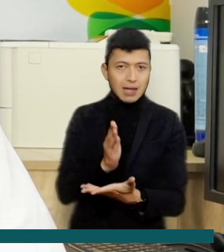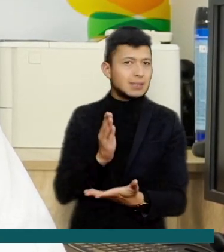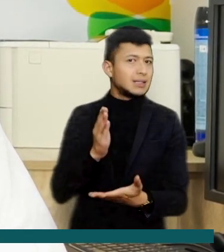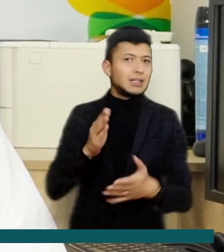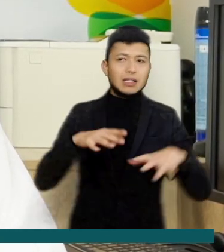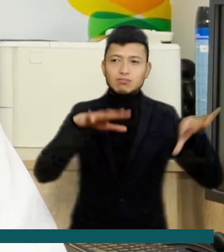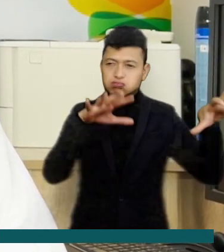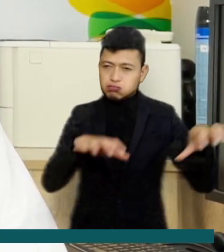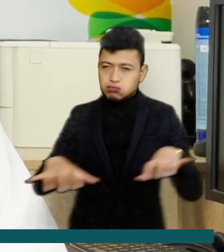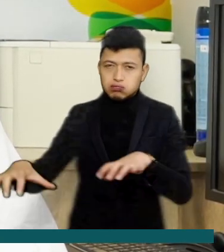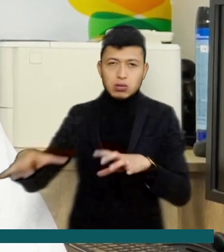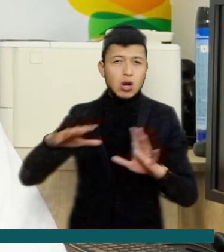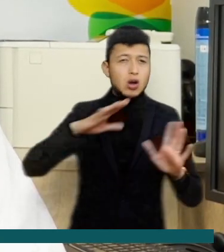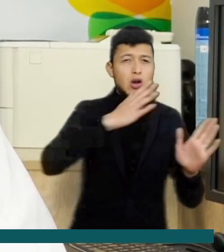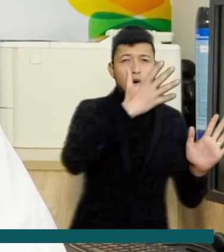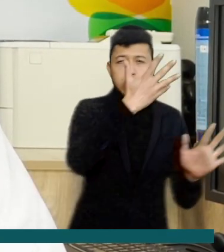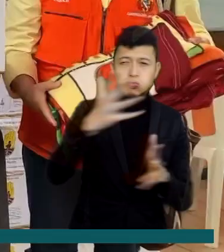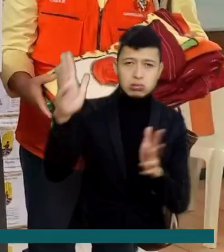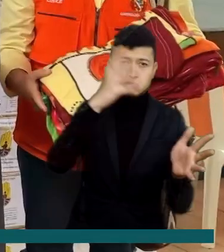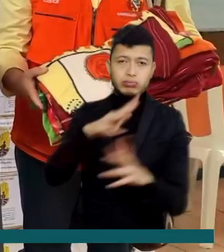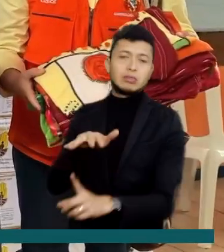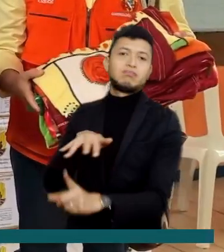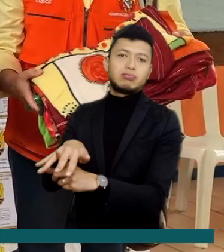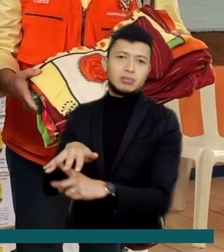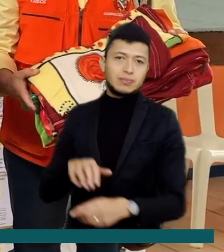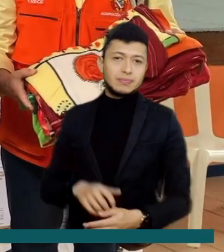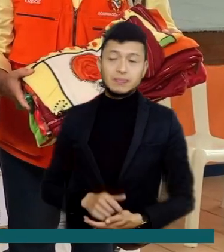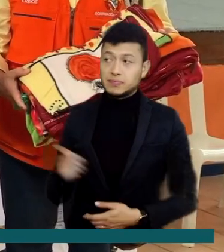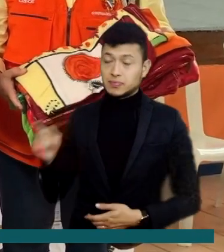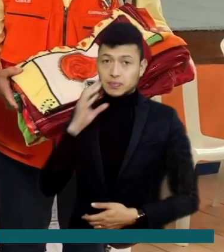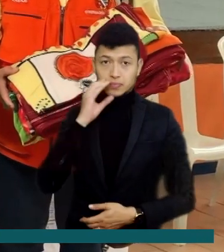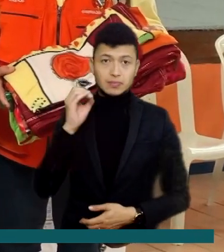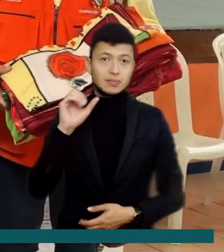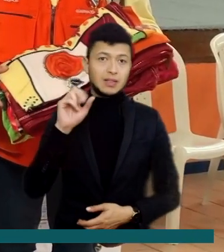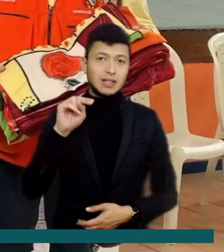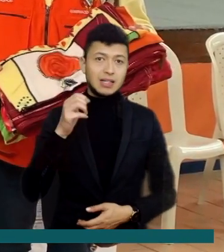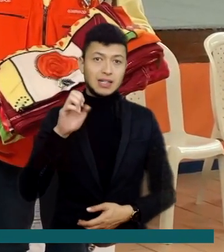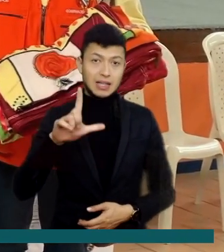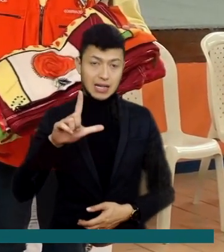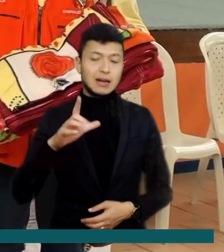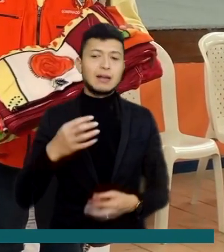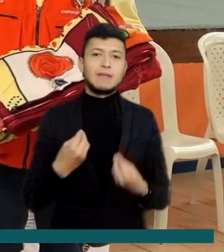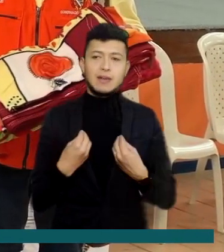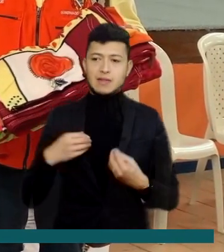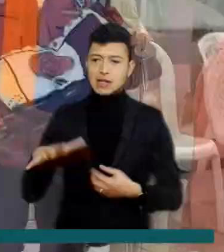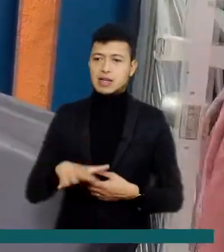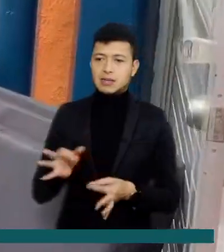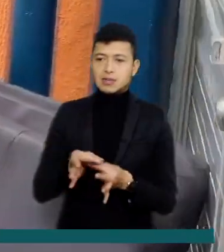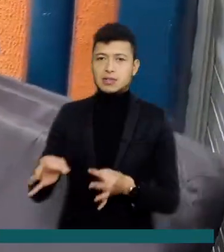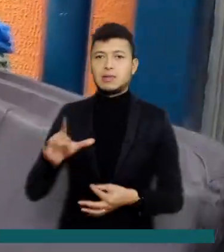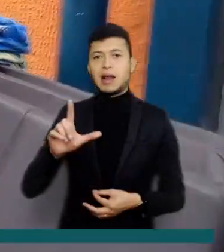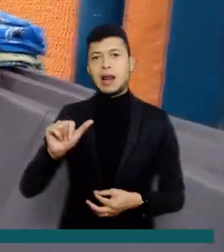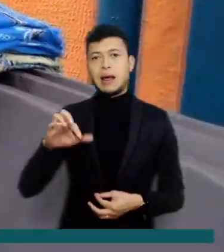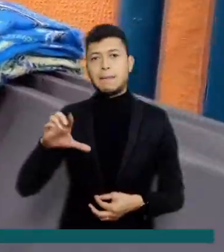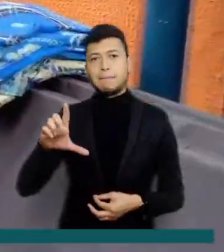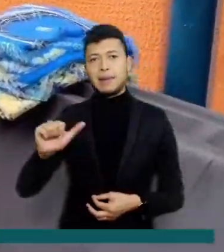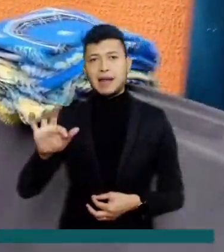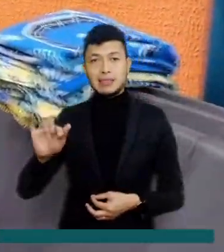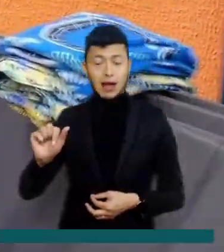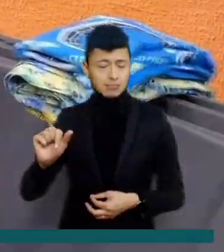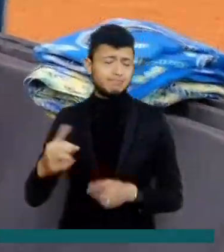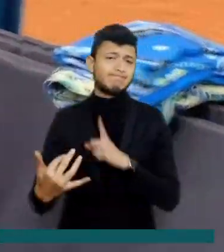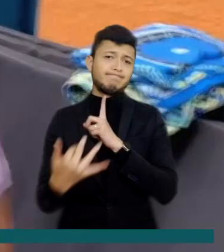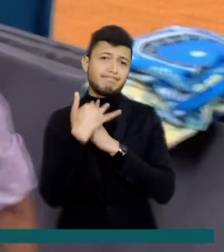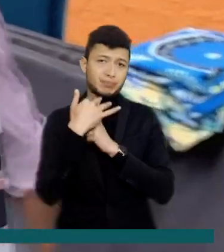evento natural hidrometeorológico con un vendaval. Ángel García es habitante de la zona rural del municipio de La Plata y resultó